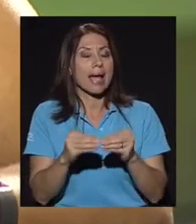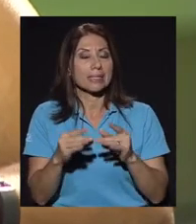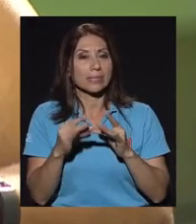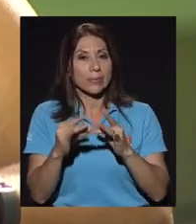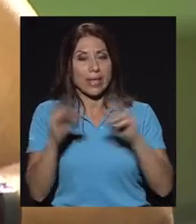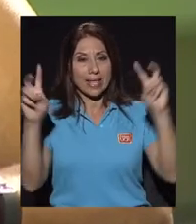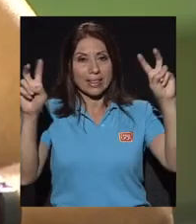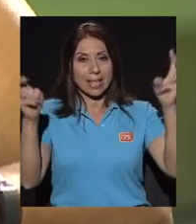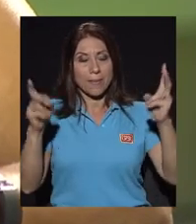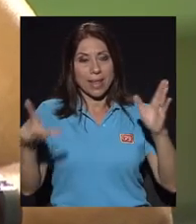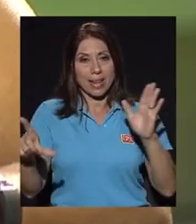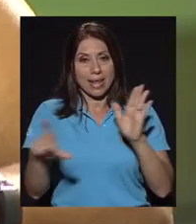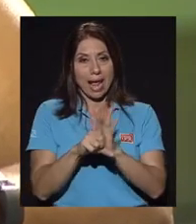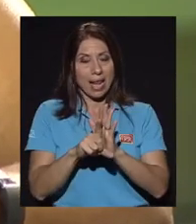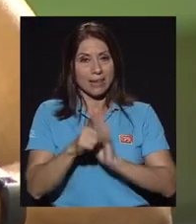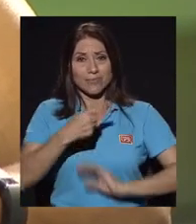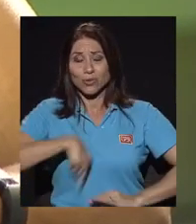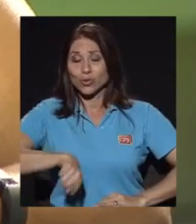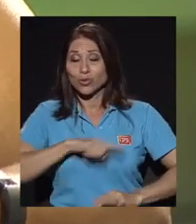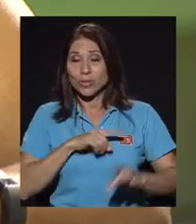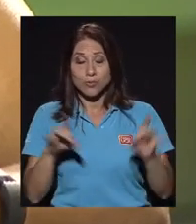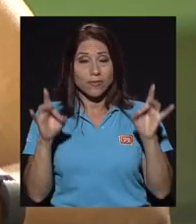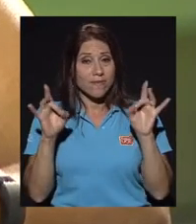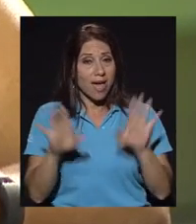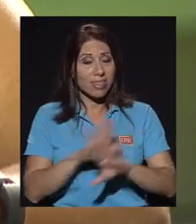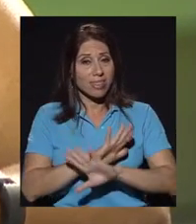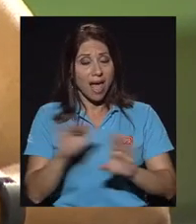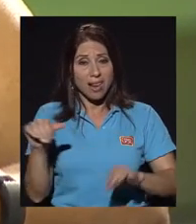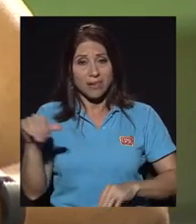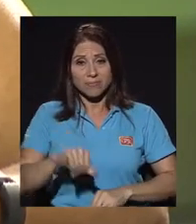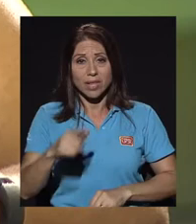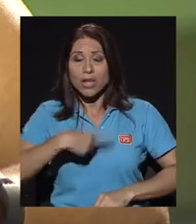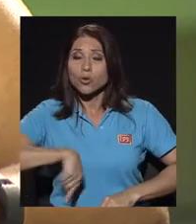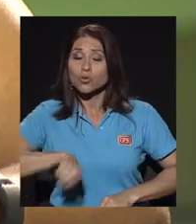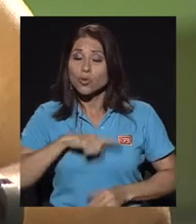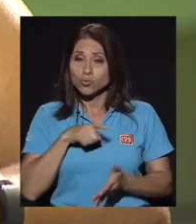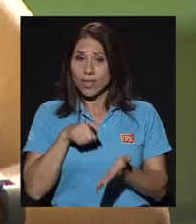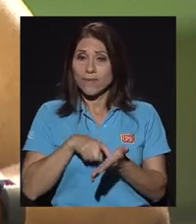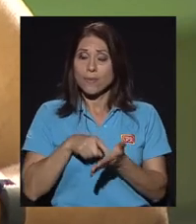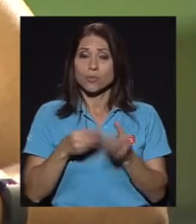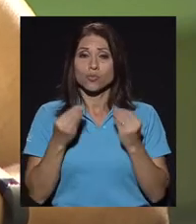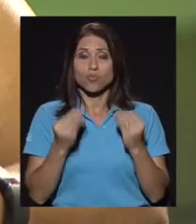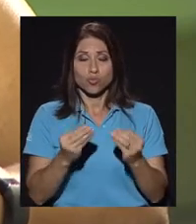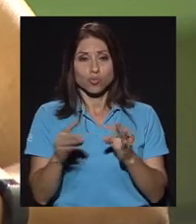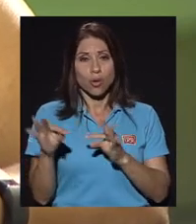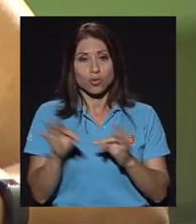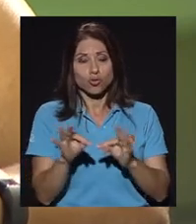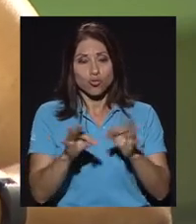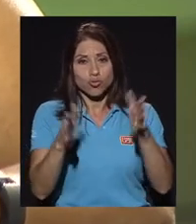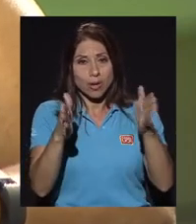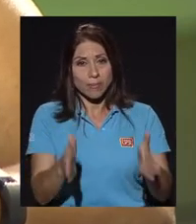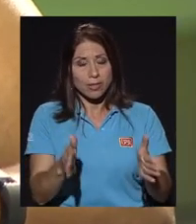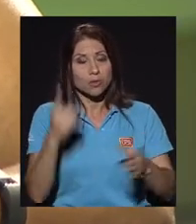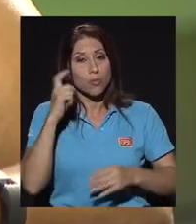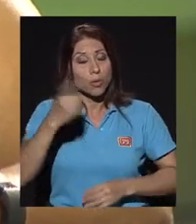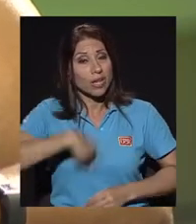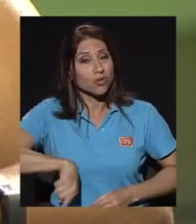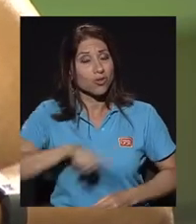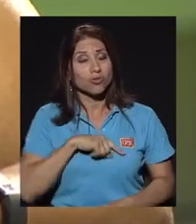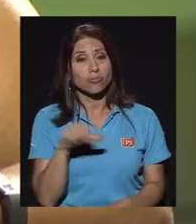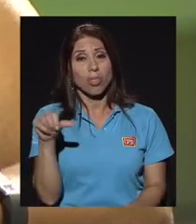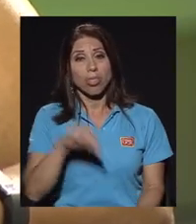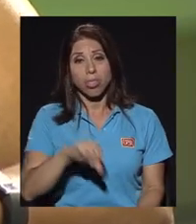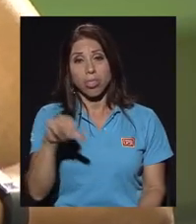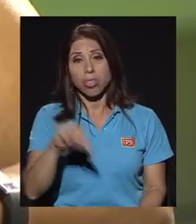legal estamos pero fatal, y le estamos debiendo mucho a los turrialbeños, porque hemos perdido muchos